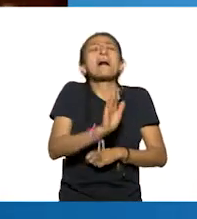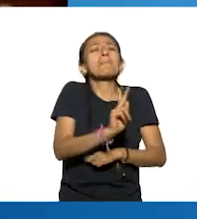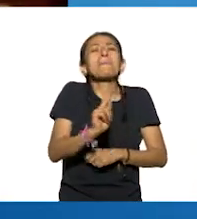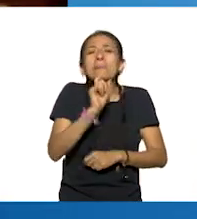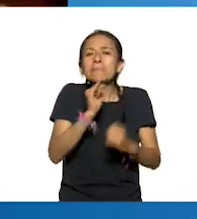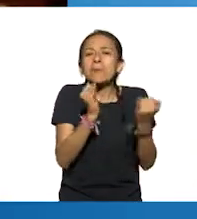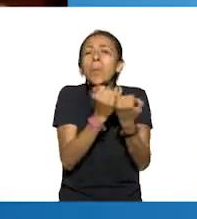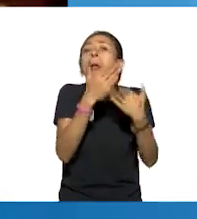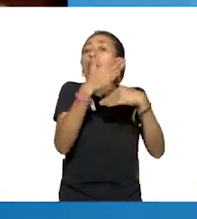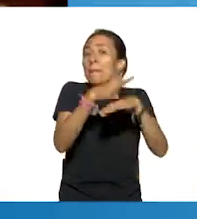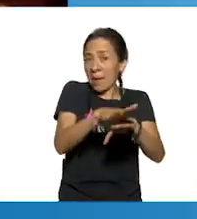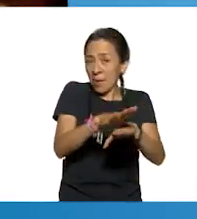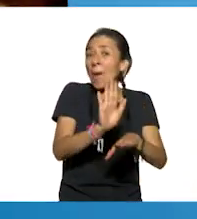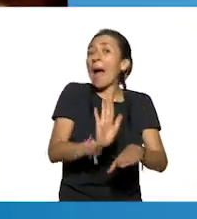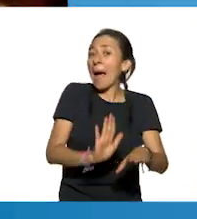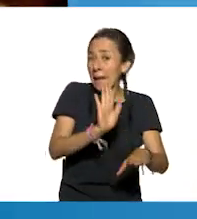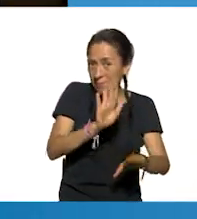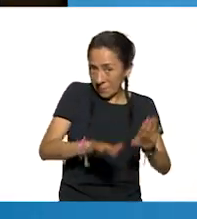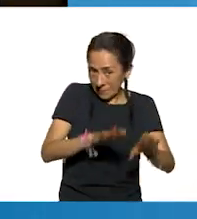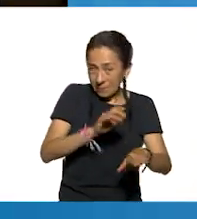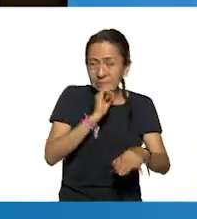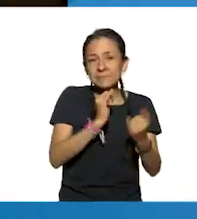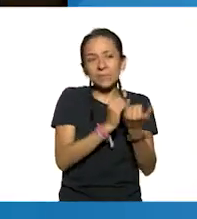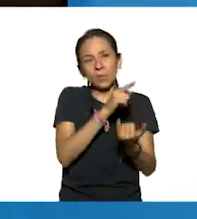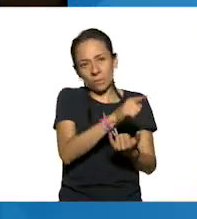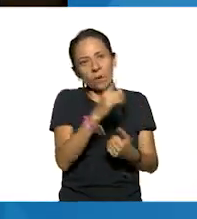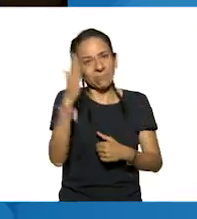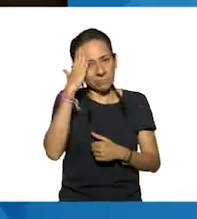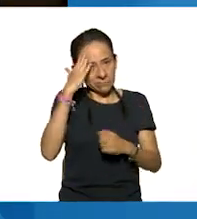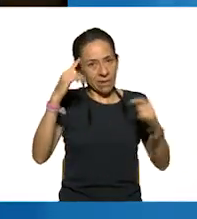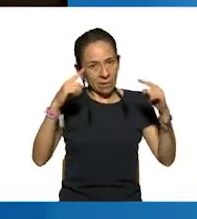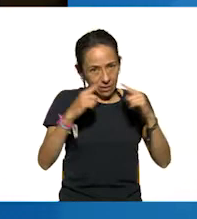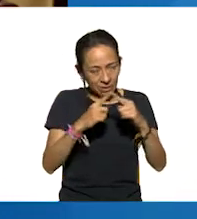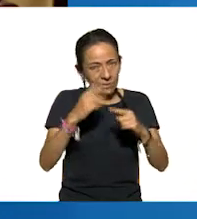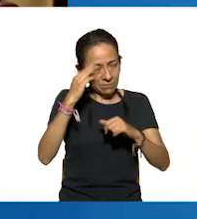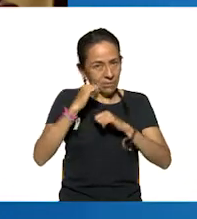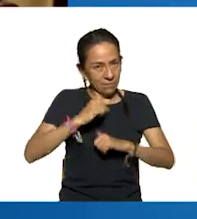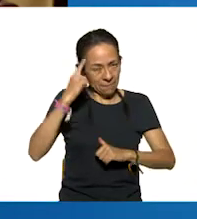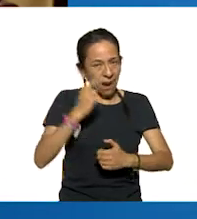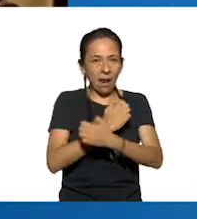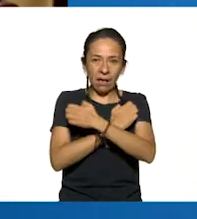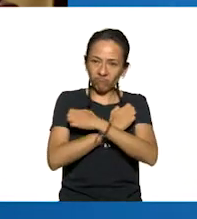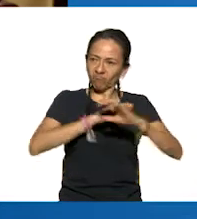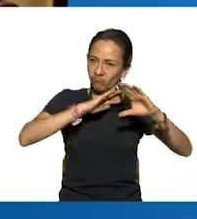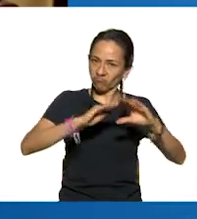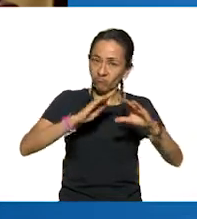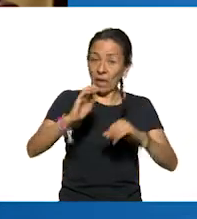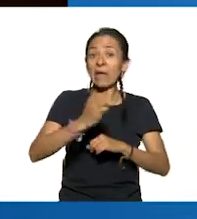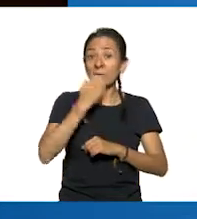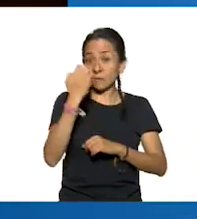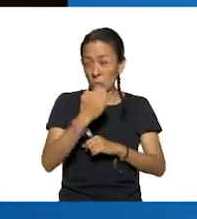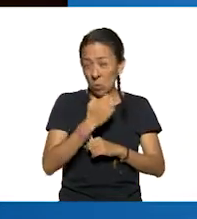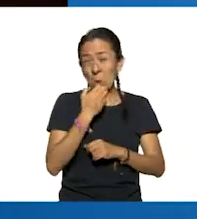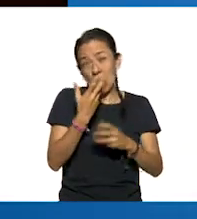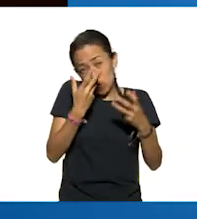bancaria. La Iglesia también era una gran educadora, ¿no? Los colegios, muchos eran, la